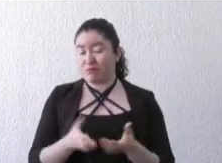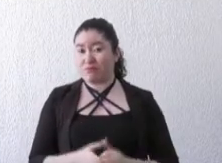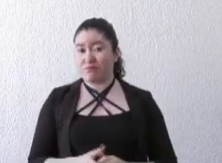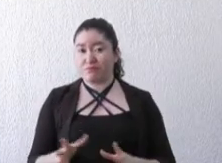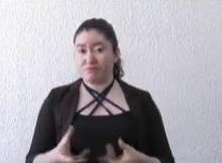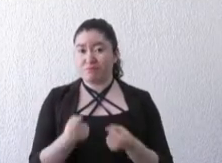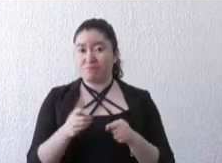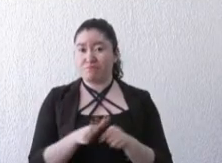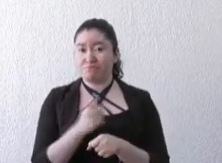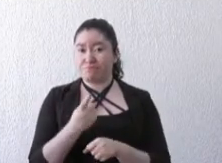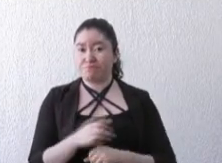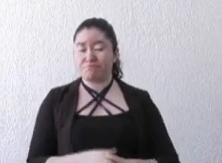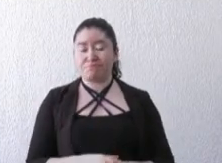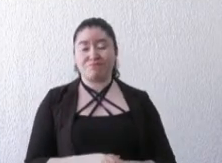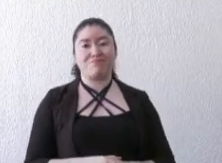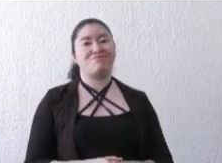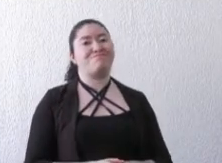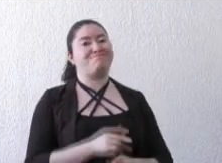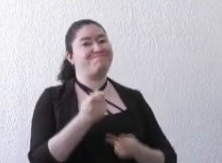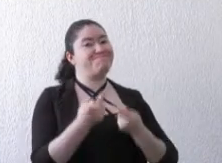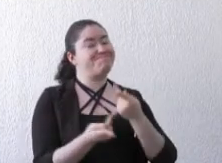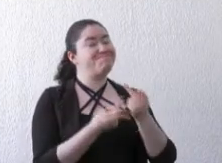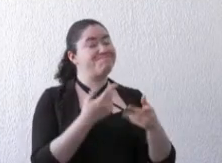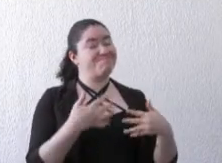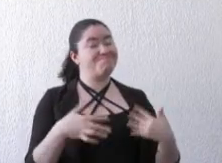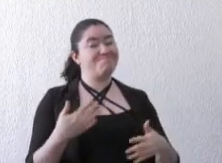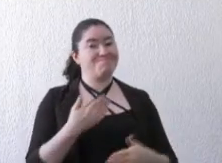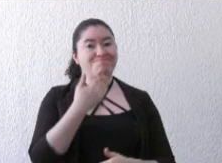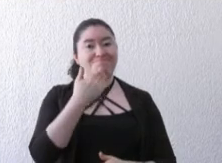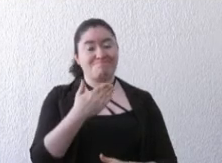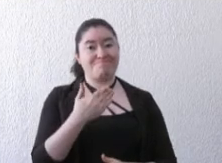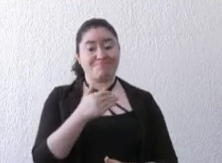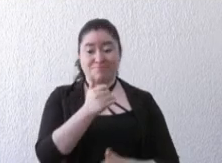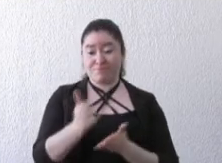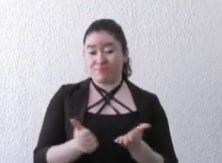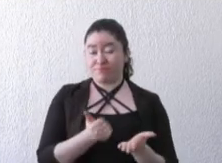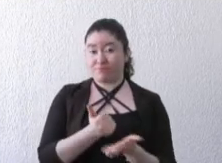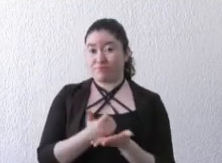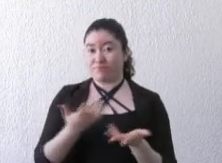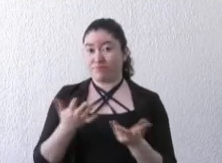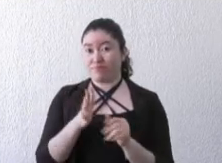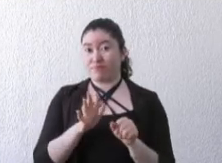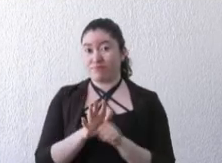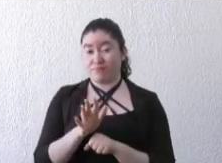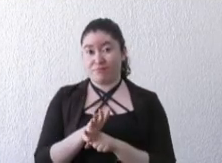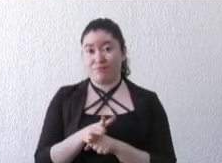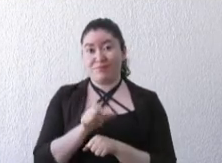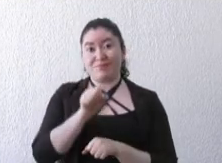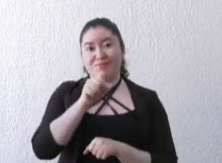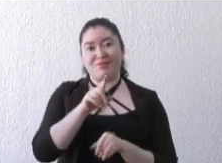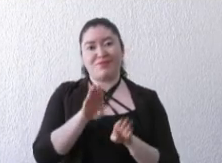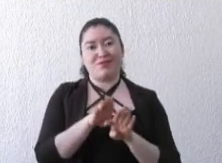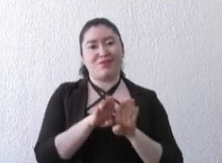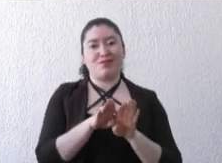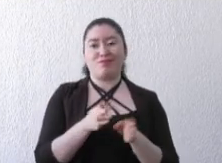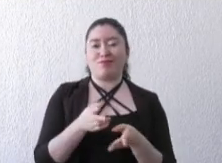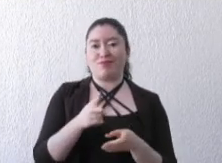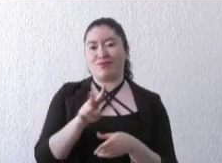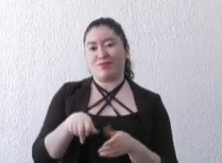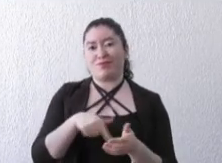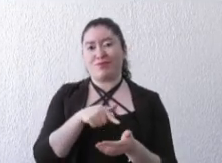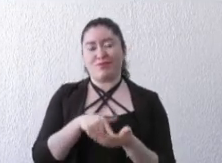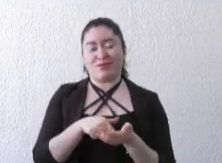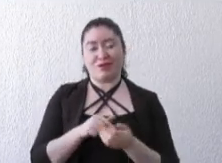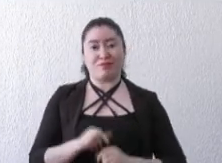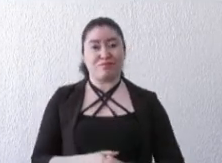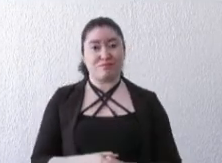Pero entendemos que la ciudad está hecha precisamente de esta condición de vacíos, ¿no? O sea, la ciudad no